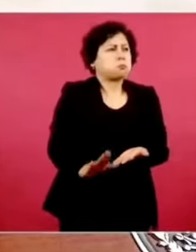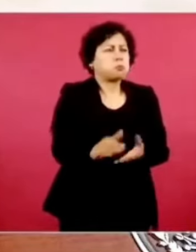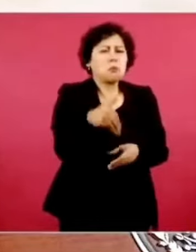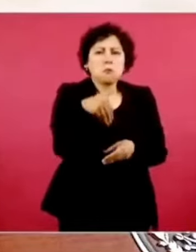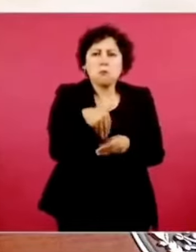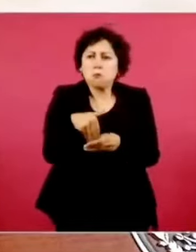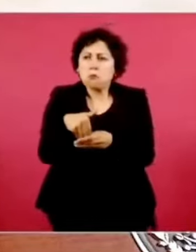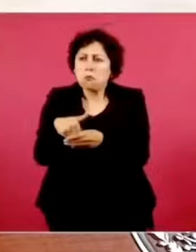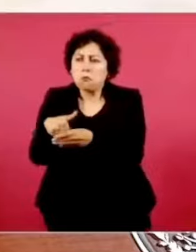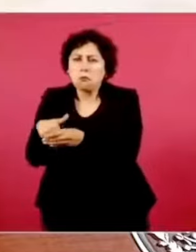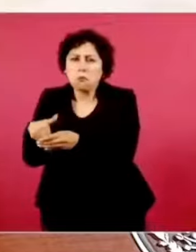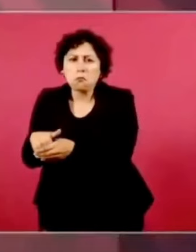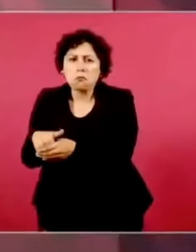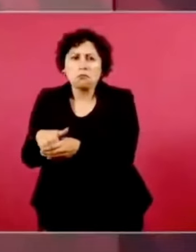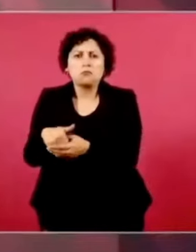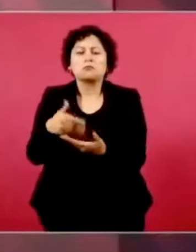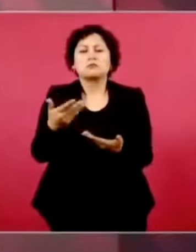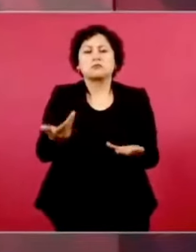Y ya,